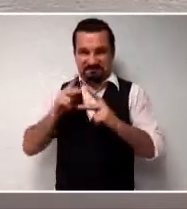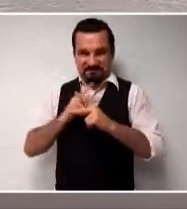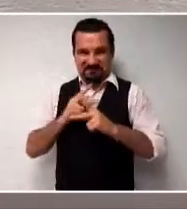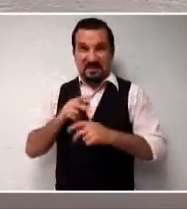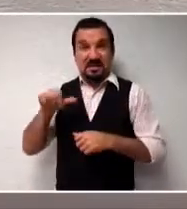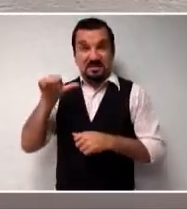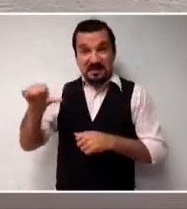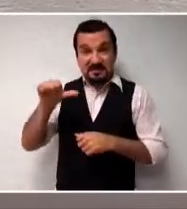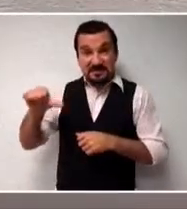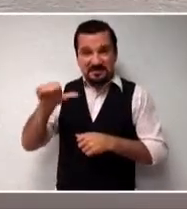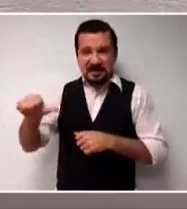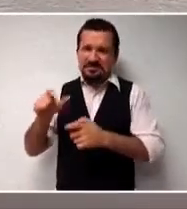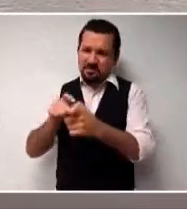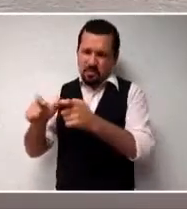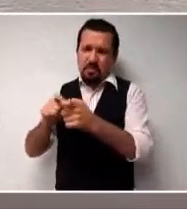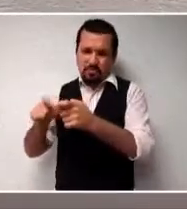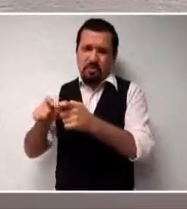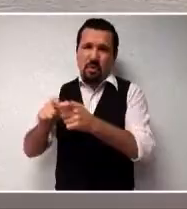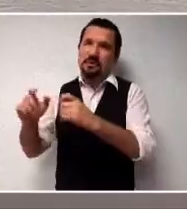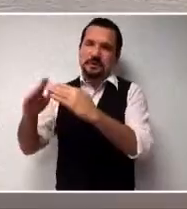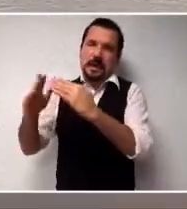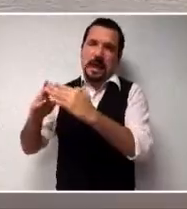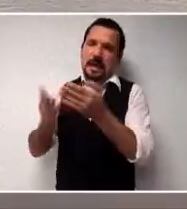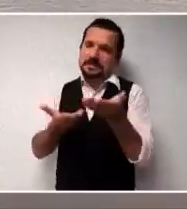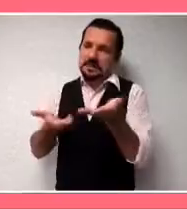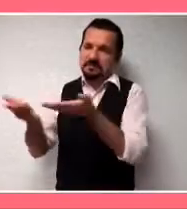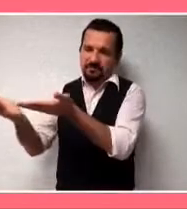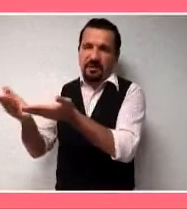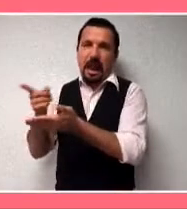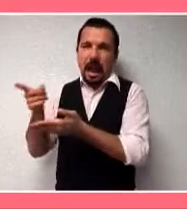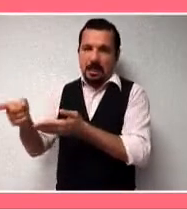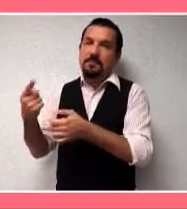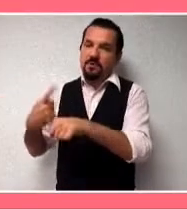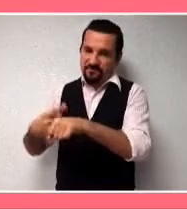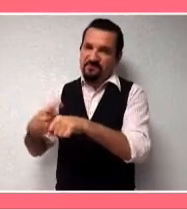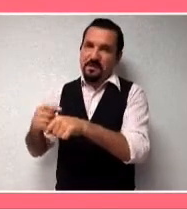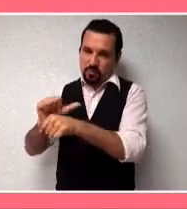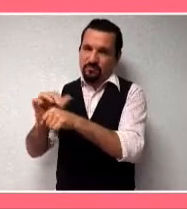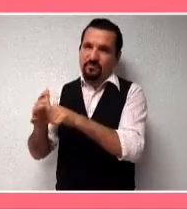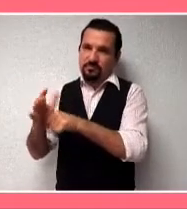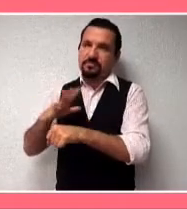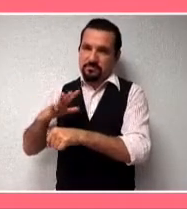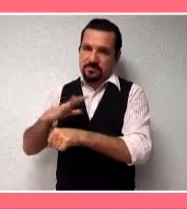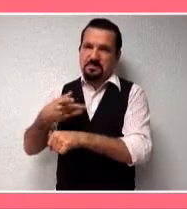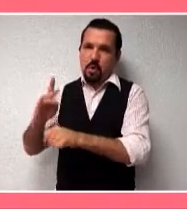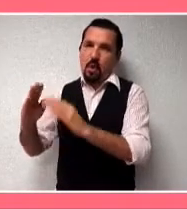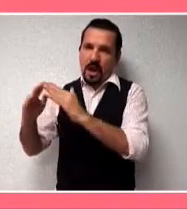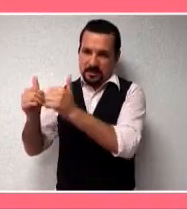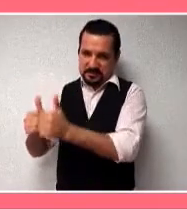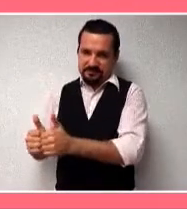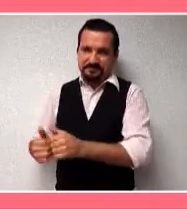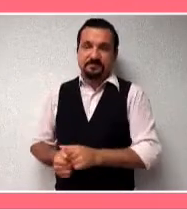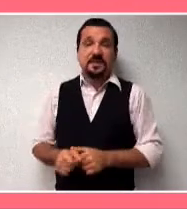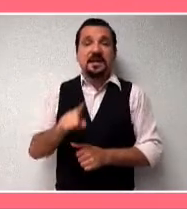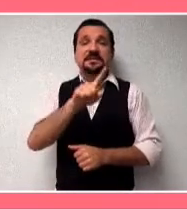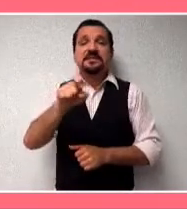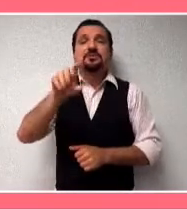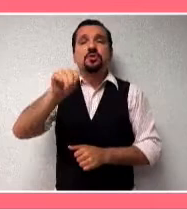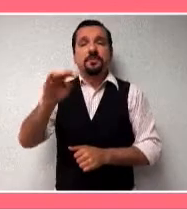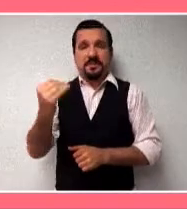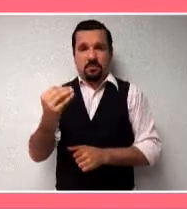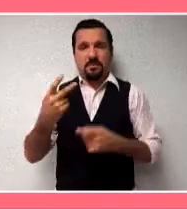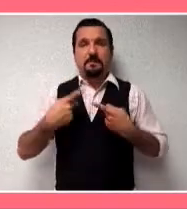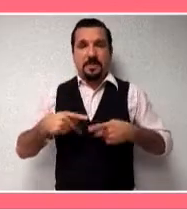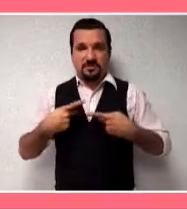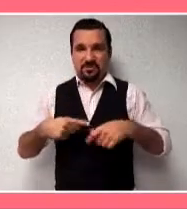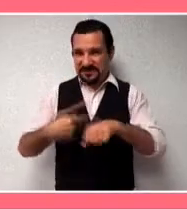y se encuentran en aislamiento domiciliario los 199 casos de kobe 19 en sonora san